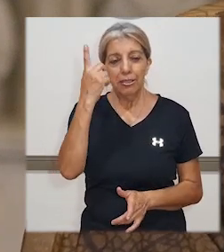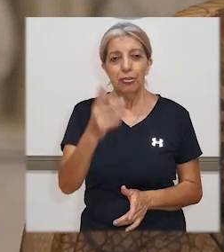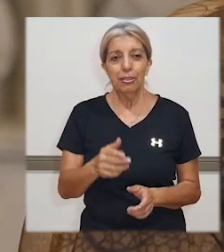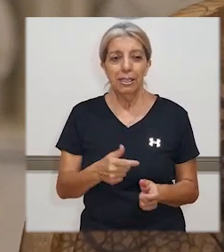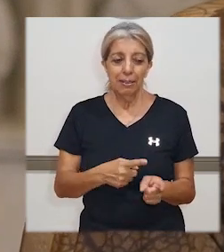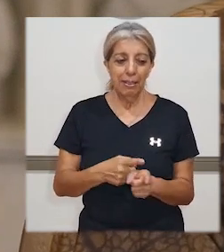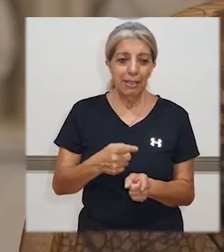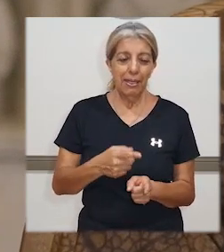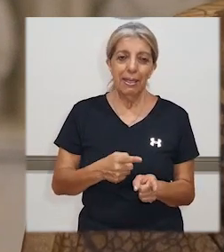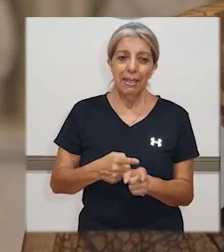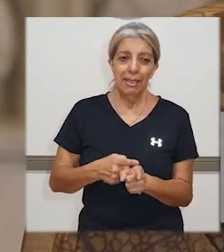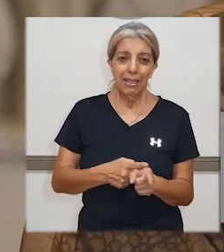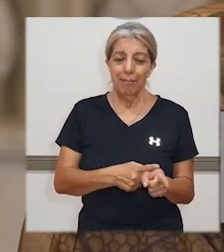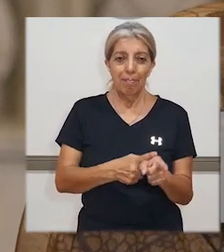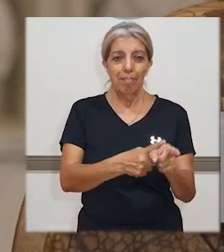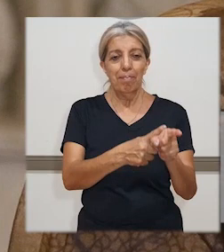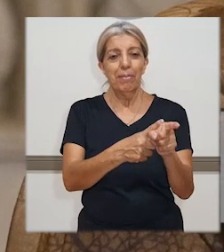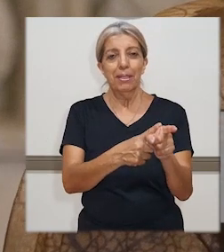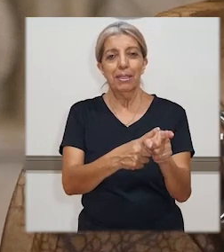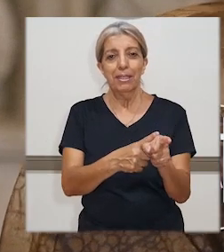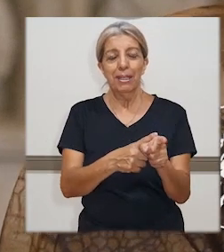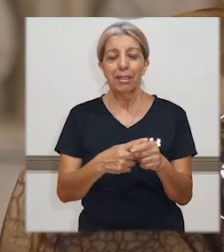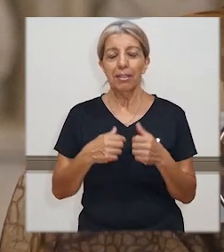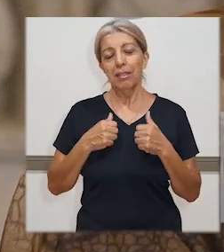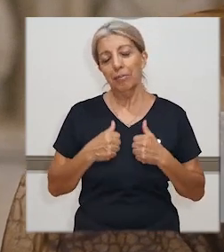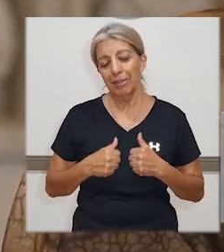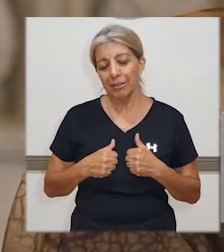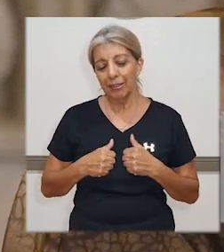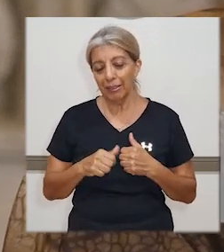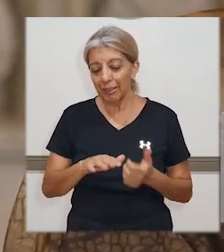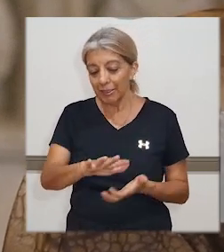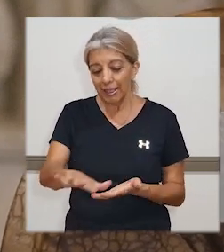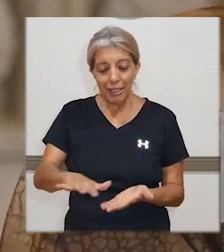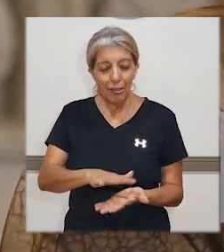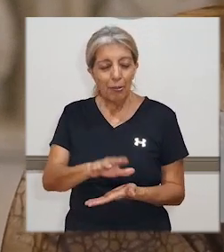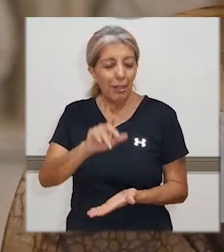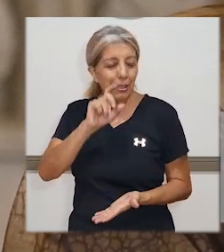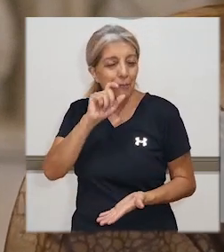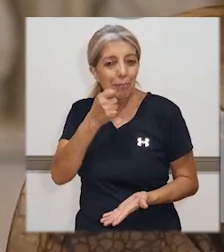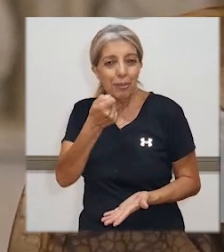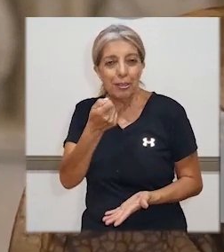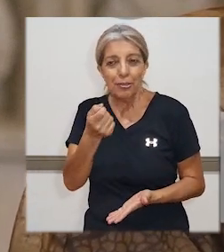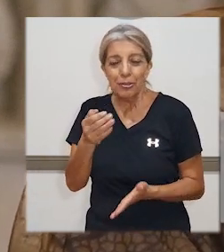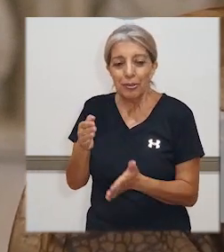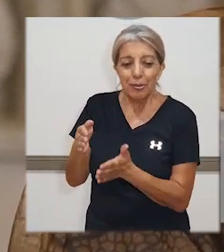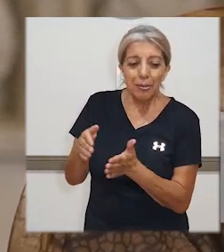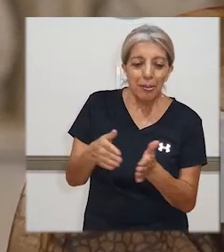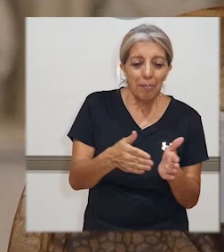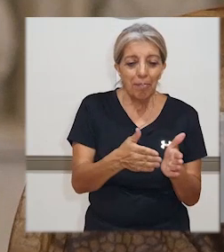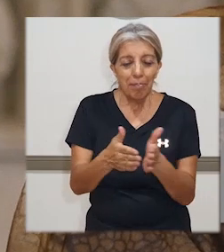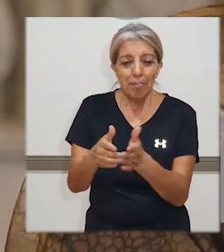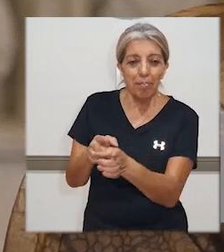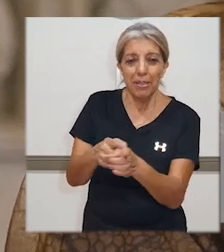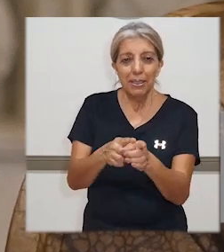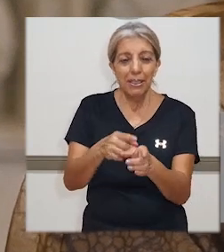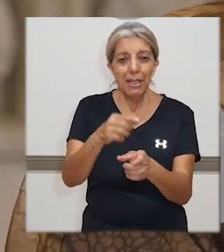faltar. Él me hace descansar en verdes praderas, me conduce a las aguas